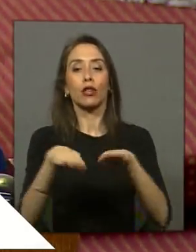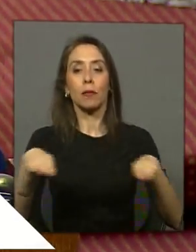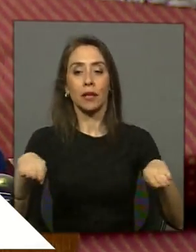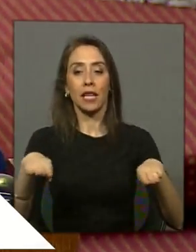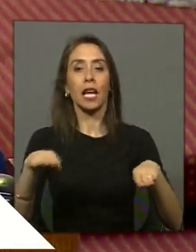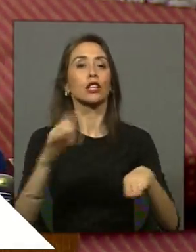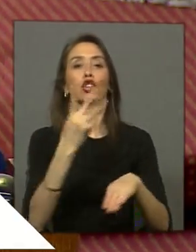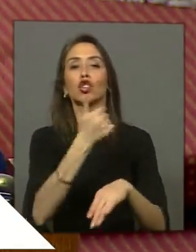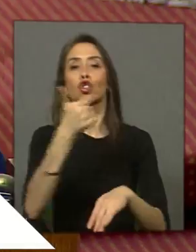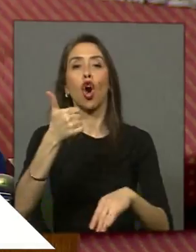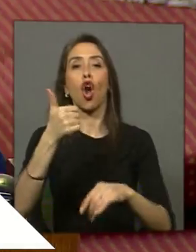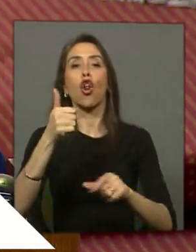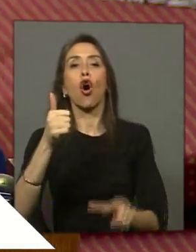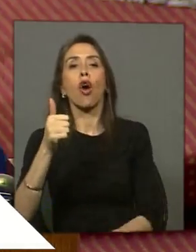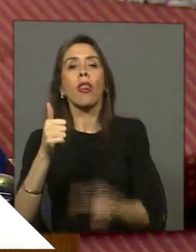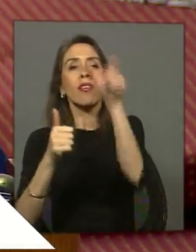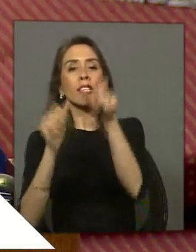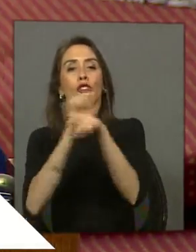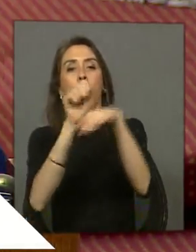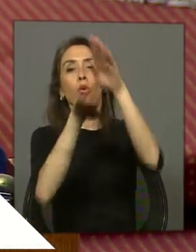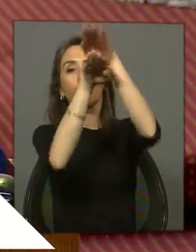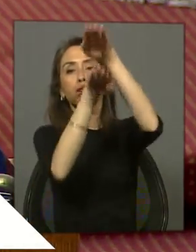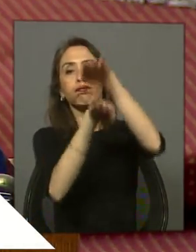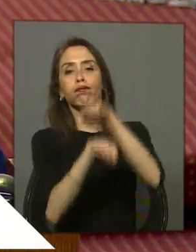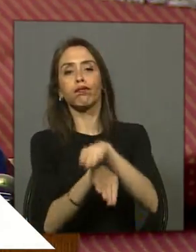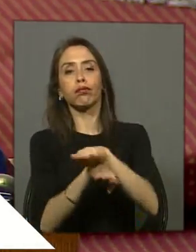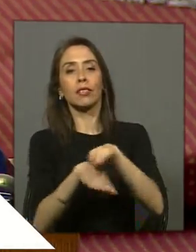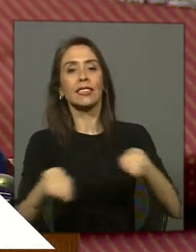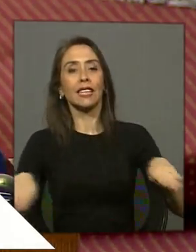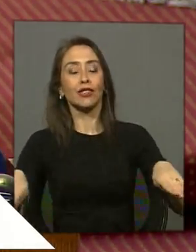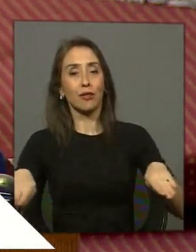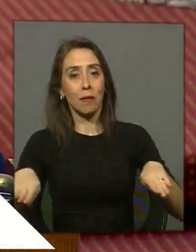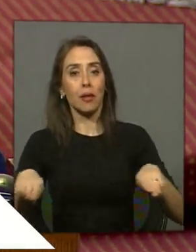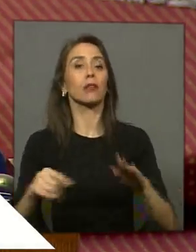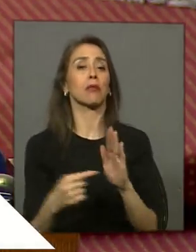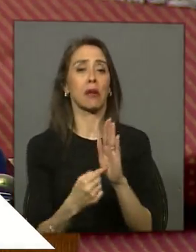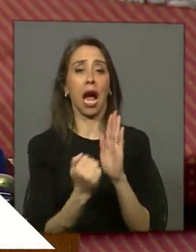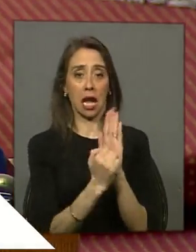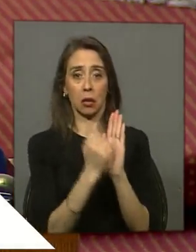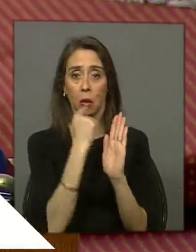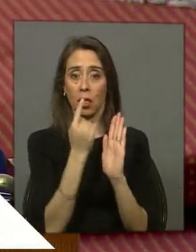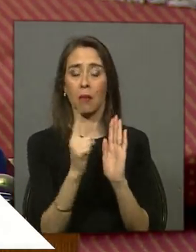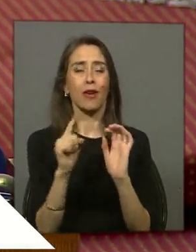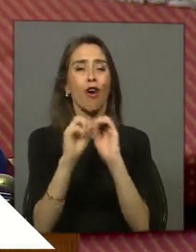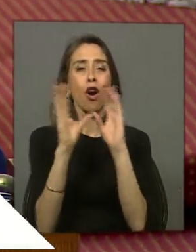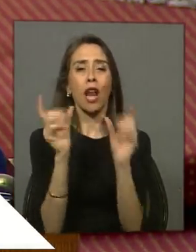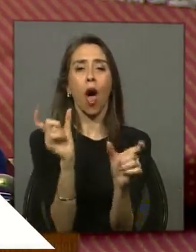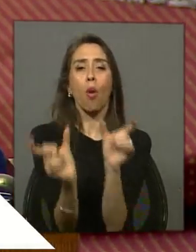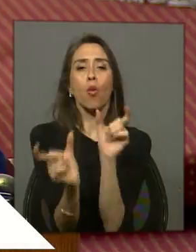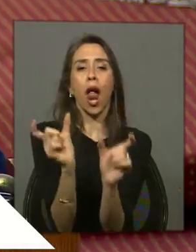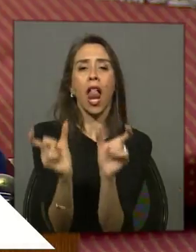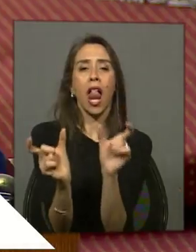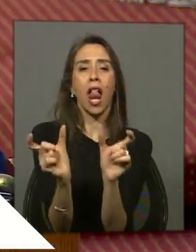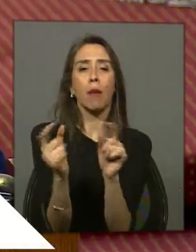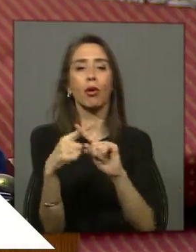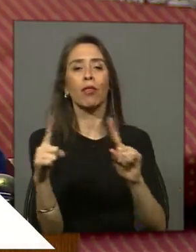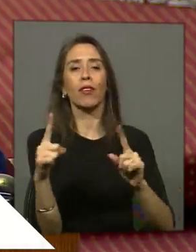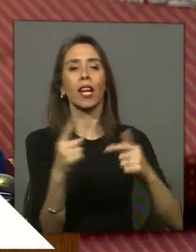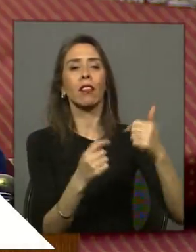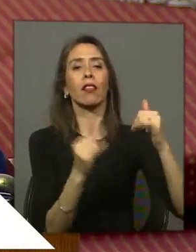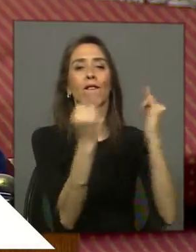principal. Si bien algunas normas aluden a estos últimos, no queda claro cuál y para cuál